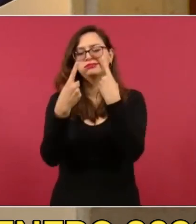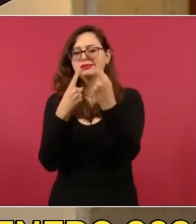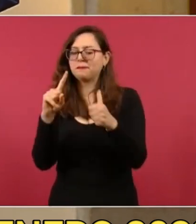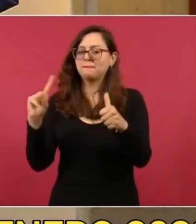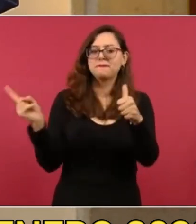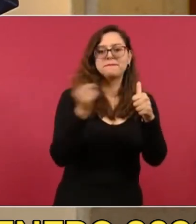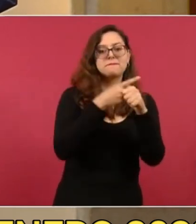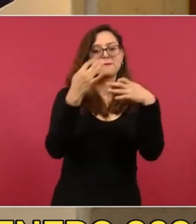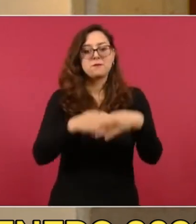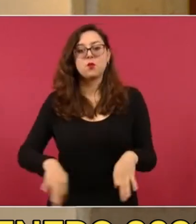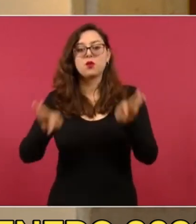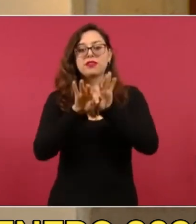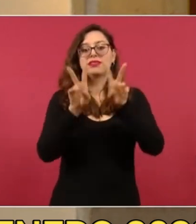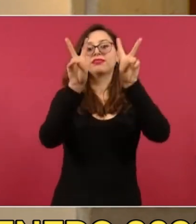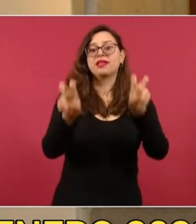principal